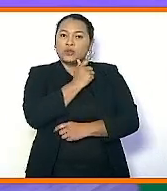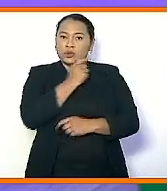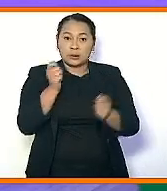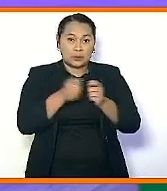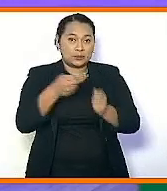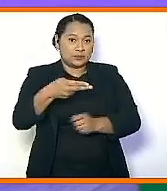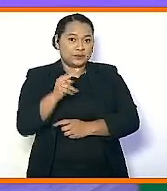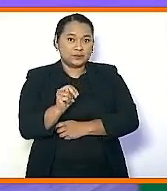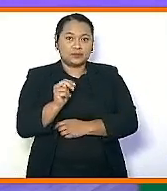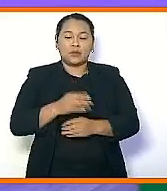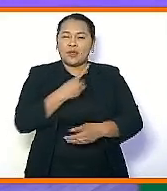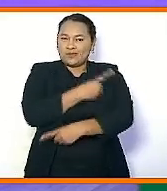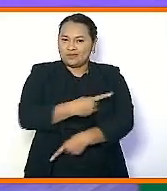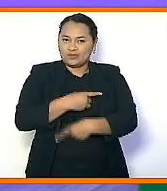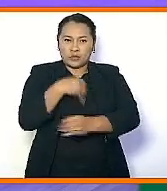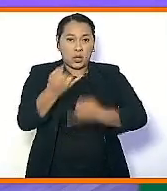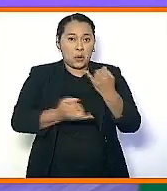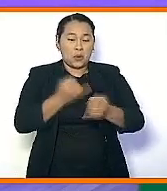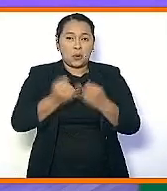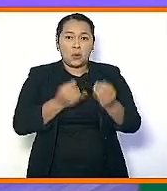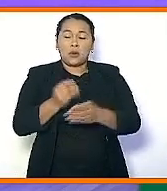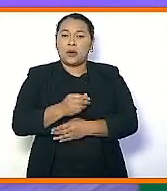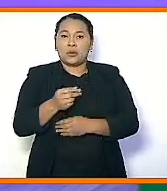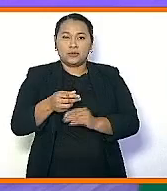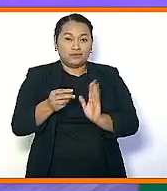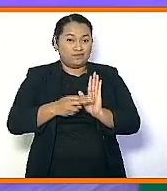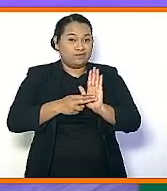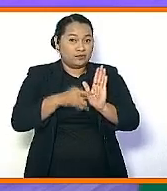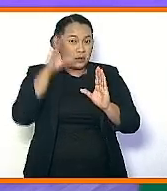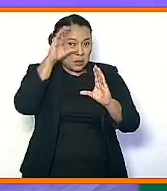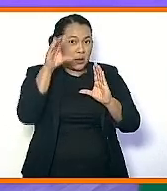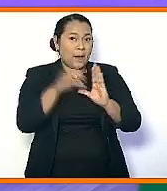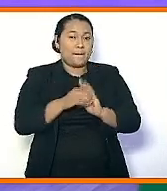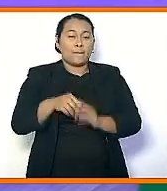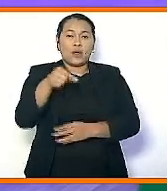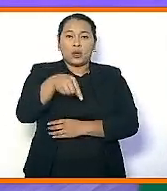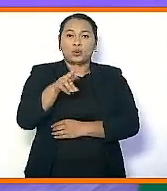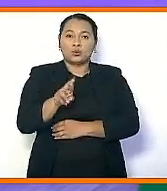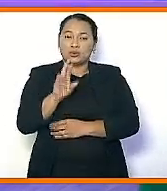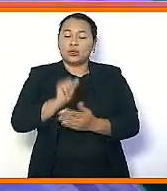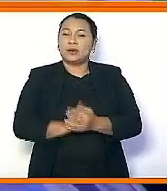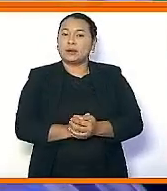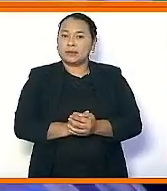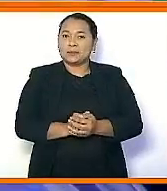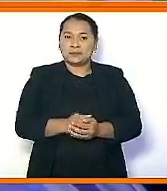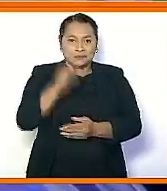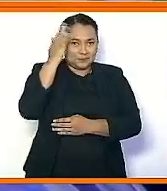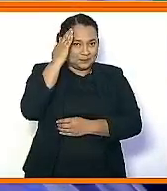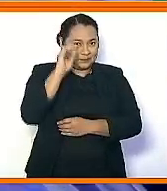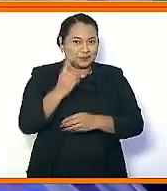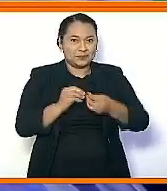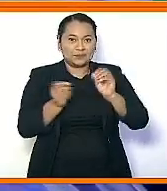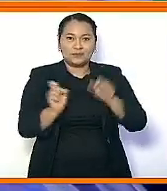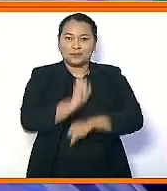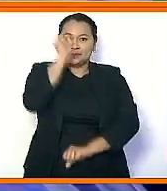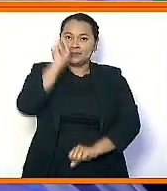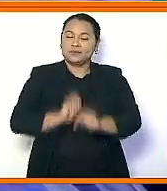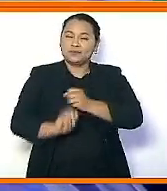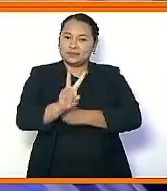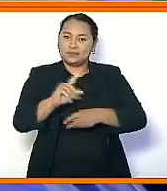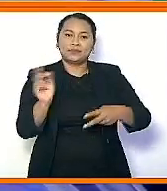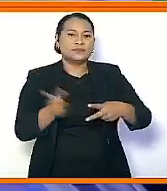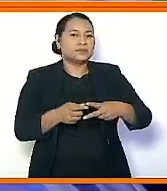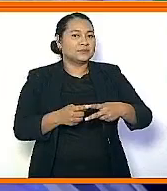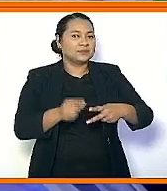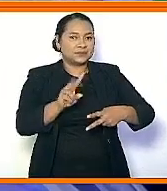de cada uno de nuestros juegos o escanear el código QR que aparece en tu pantalla. Tu primer número ganador con su primer dígito, el